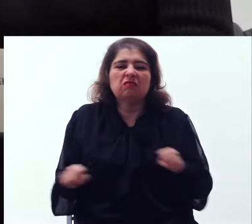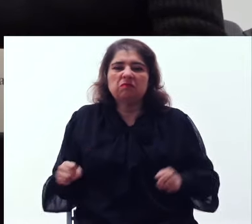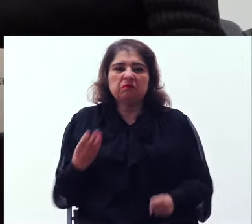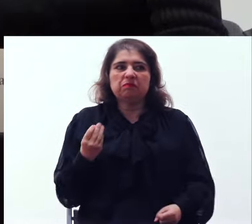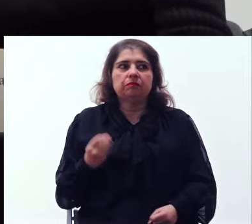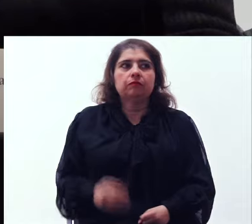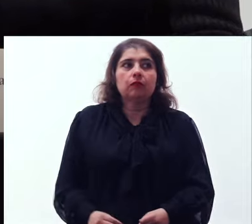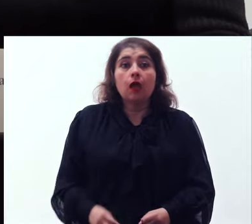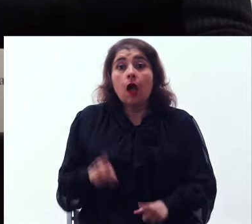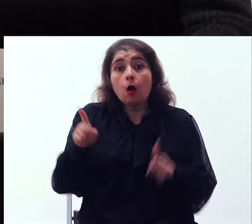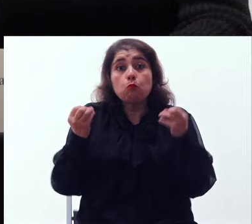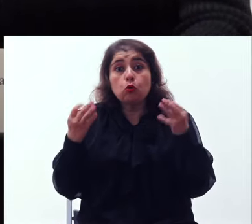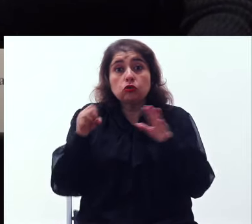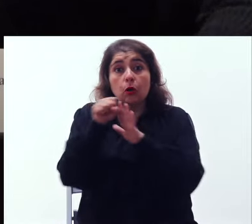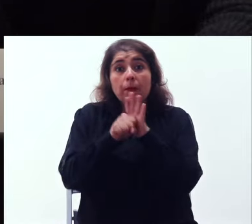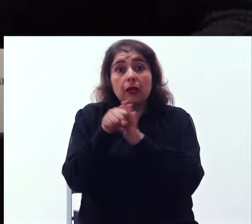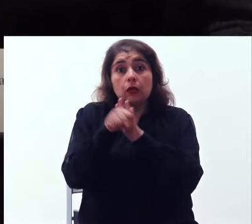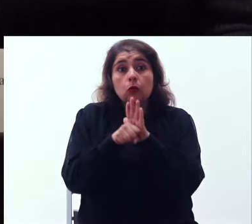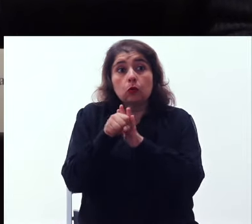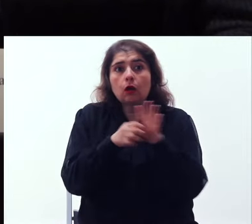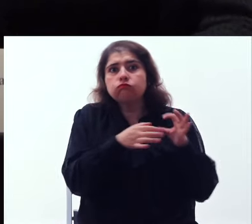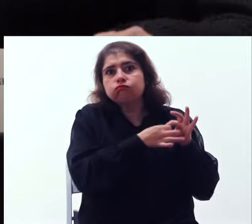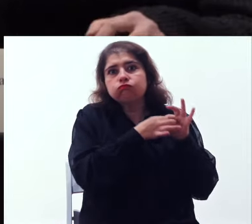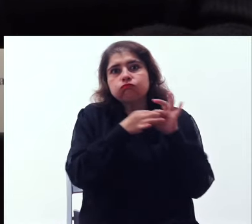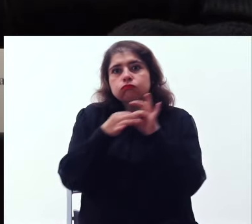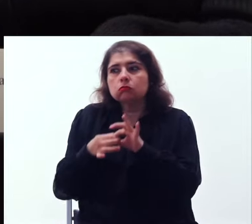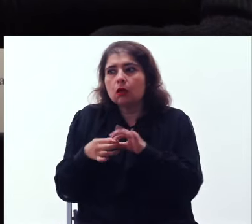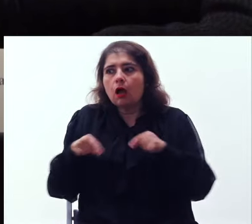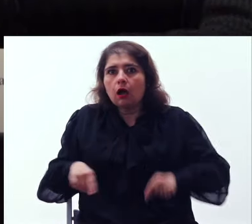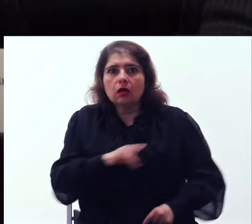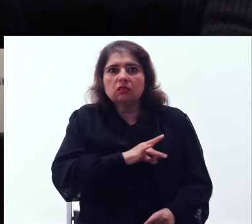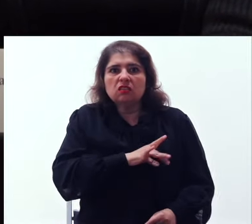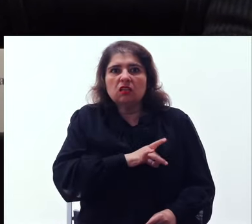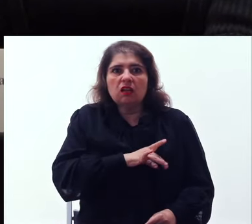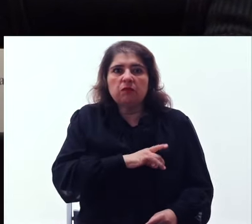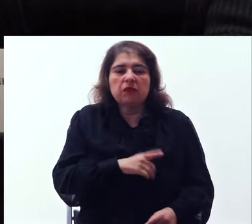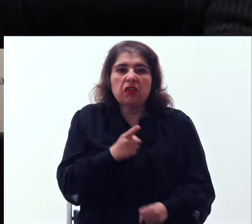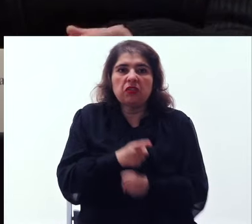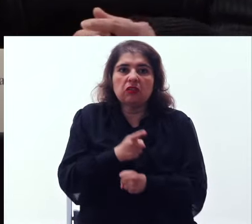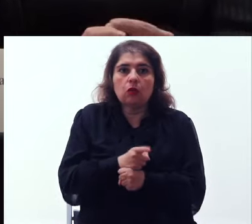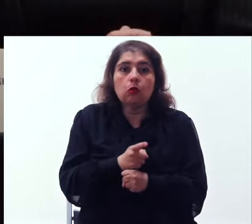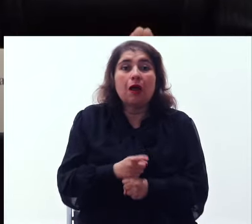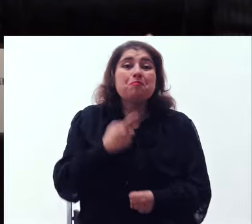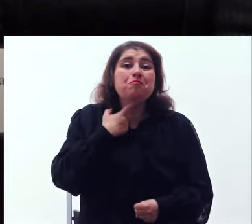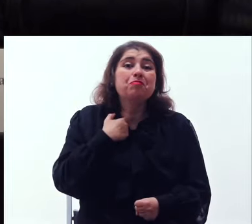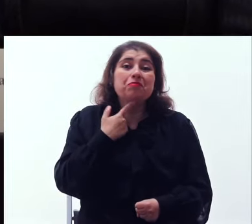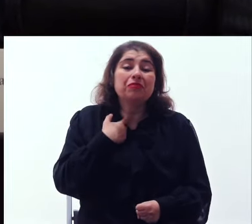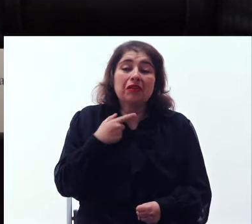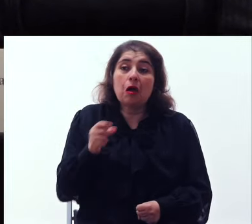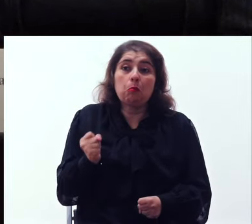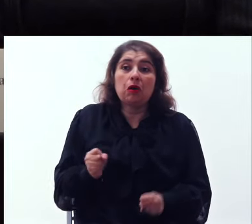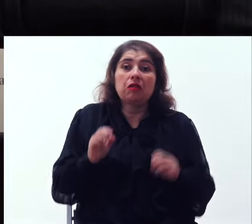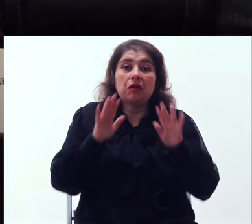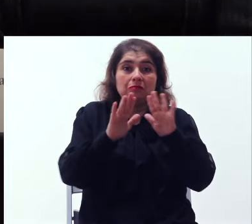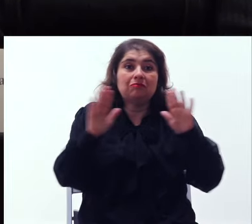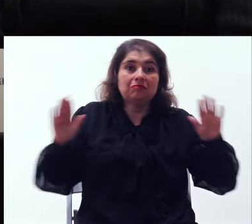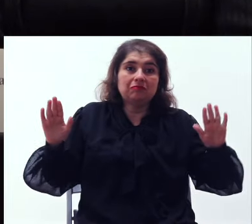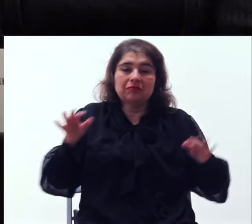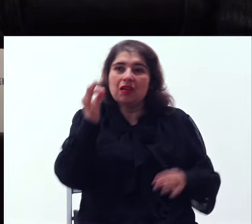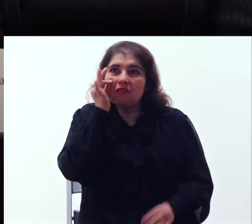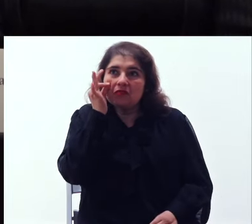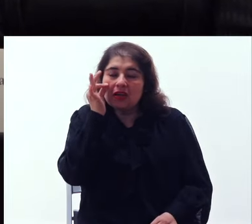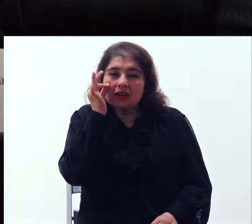atrevían a intervenir. En muchas de esas películas se podía encontrar un claro correlato con lo que estaba pasando acá en Chile en dictadura. Me interesaba